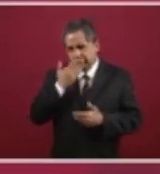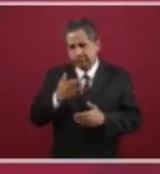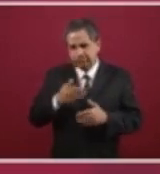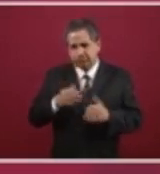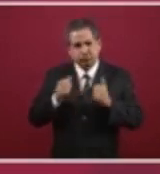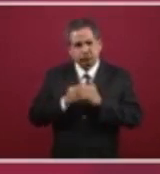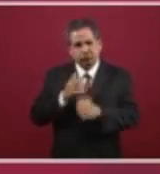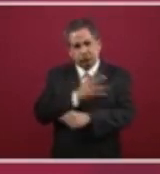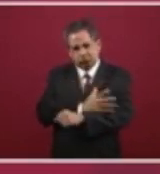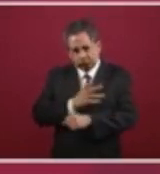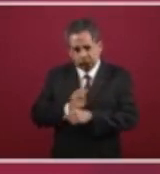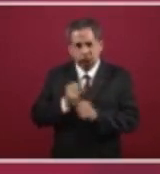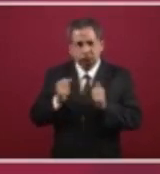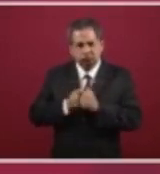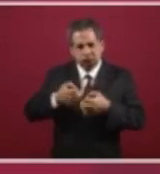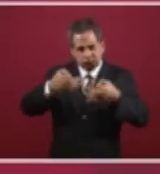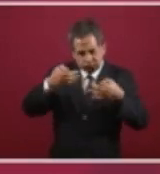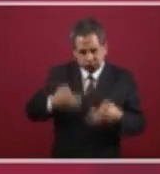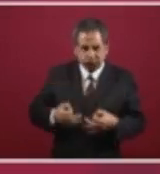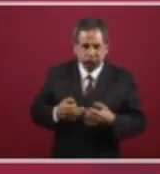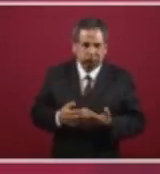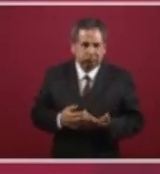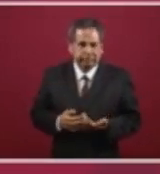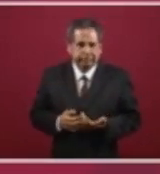con rectitud, con integridad.